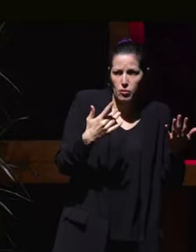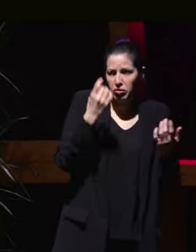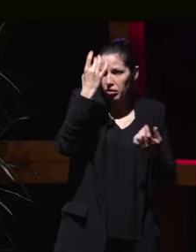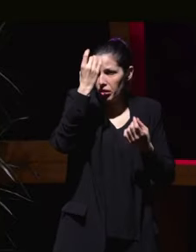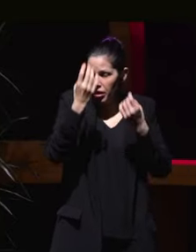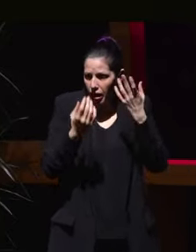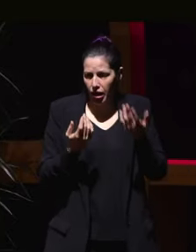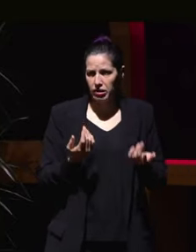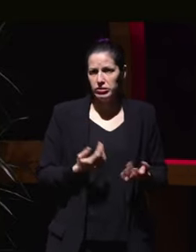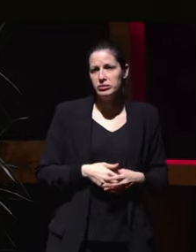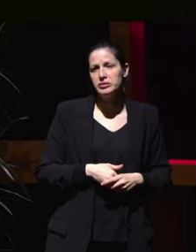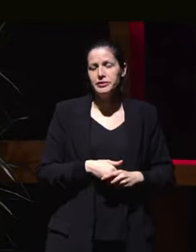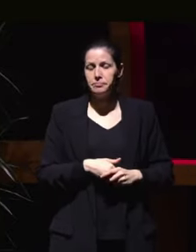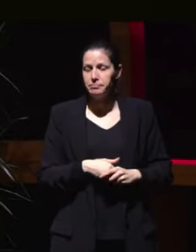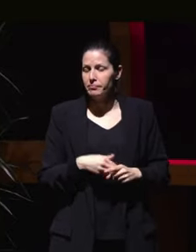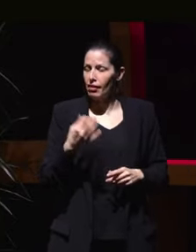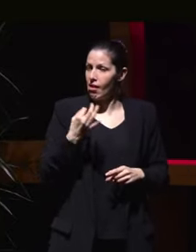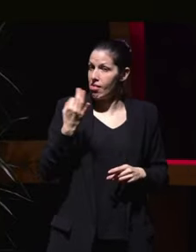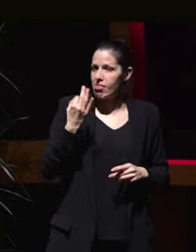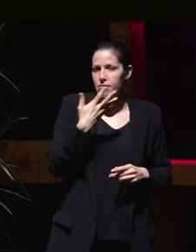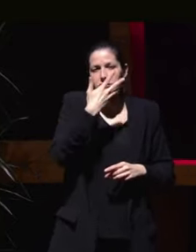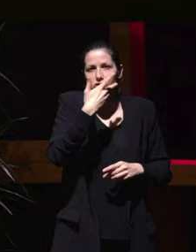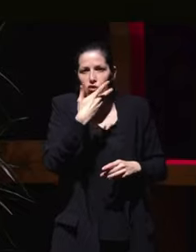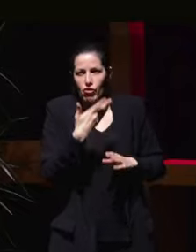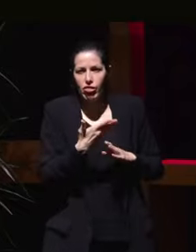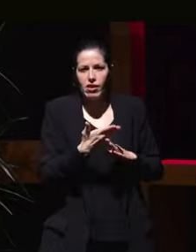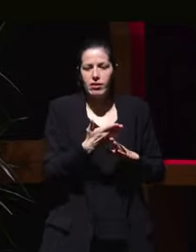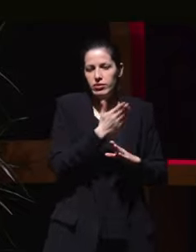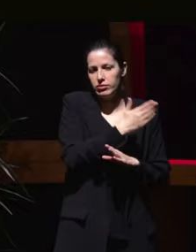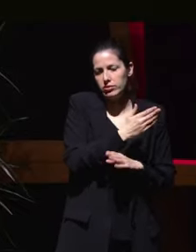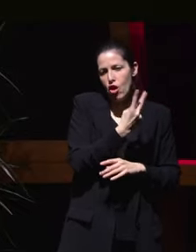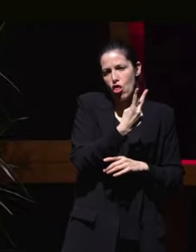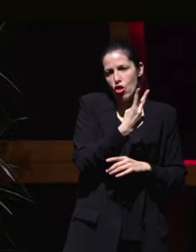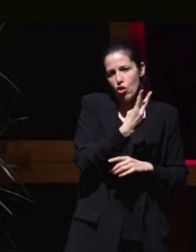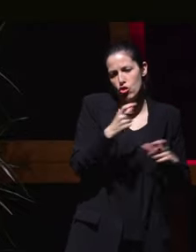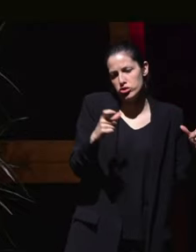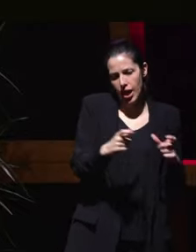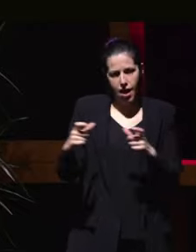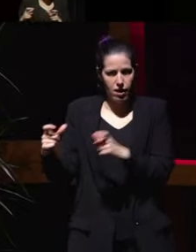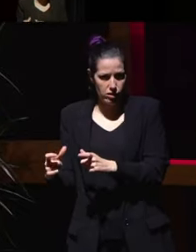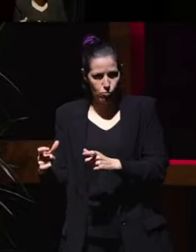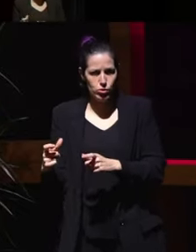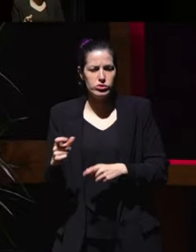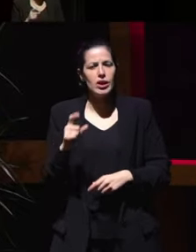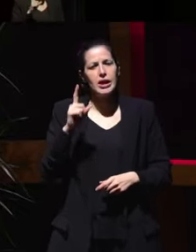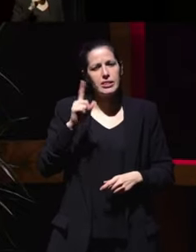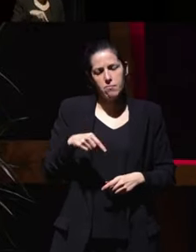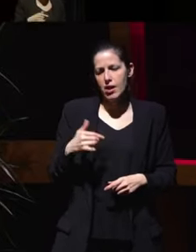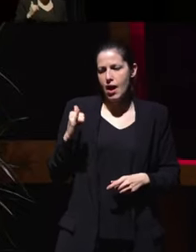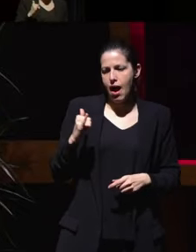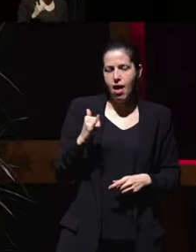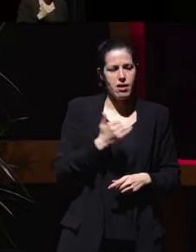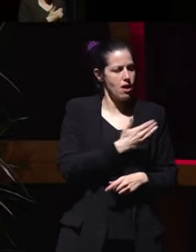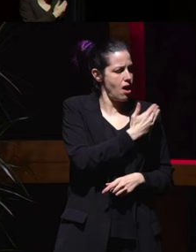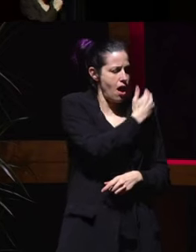narrador, que ten que coñecer de pe a pa o que son os dous equipos, e a persoa que está apoiando e que dá as retransmisións tamén ten